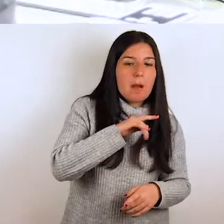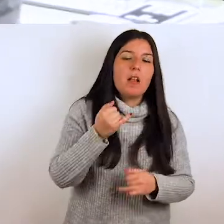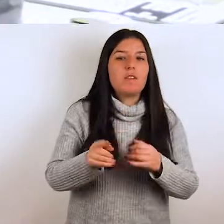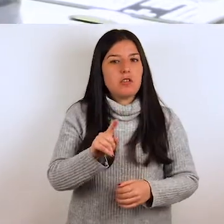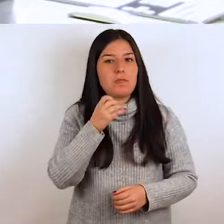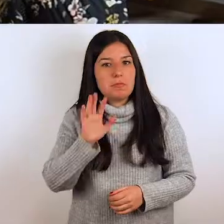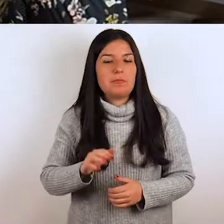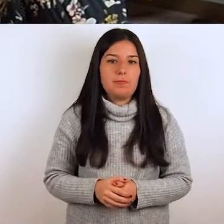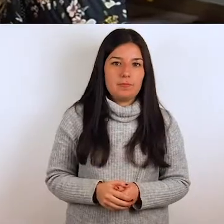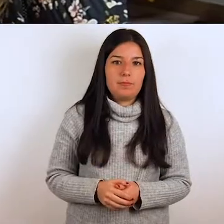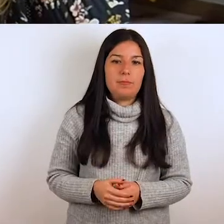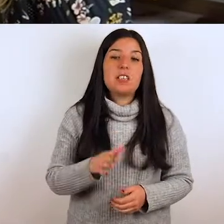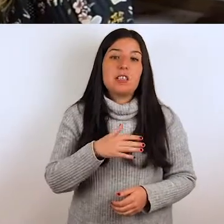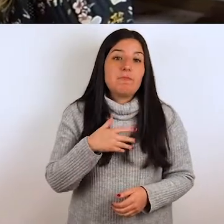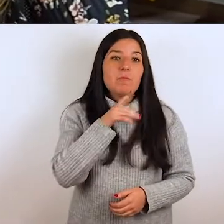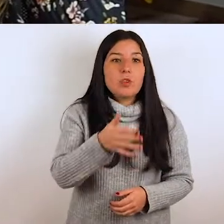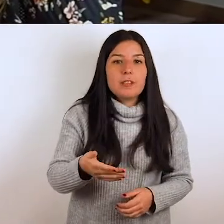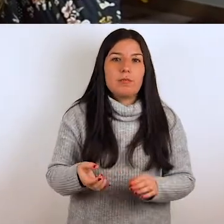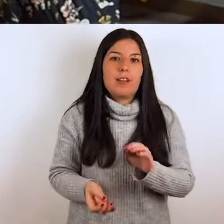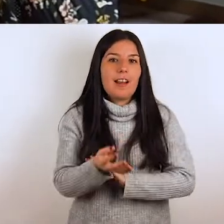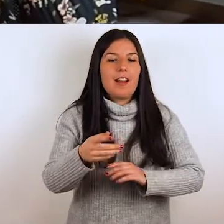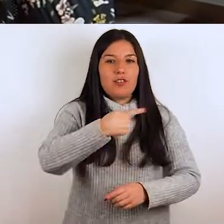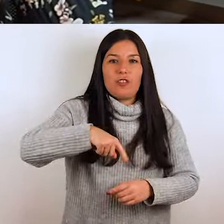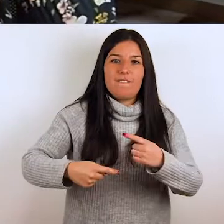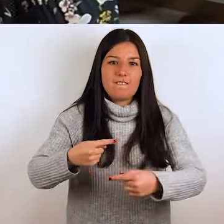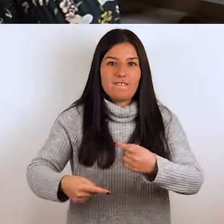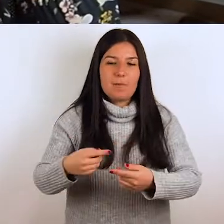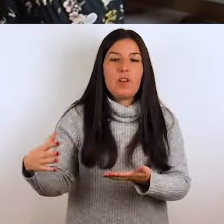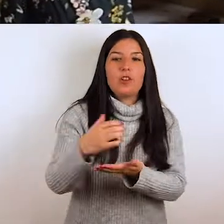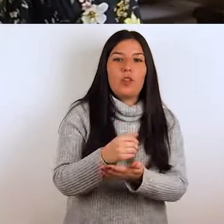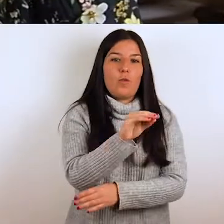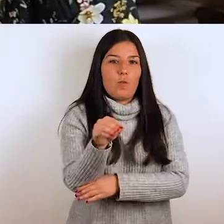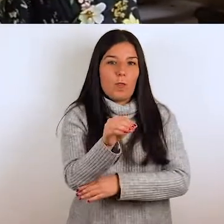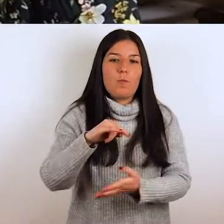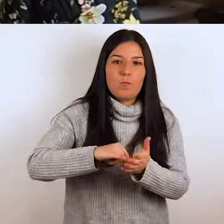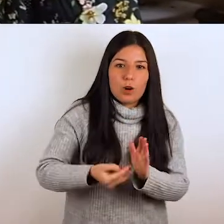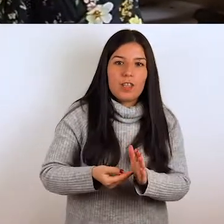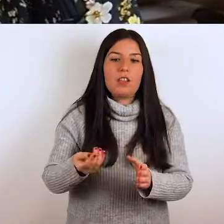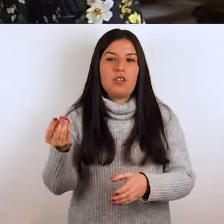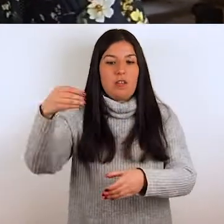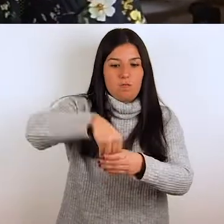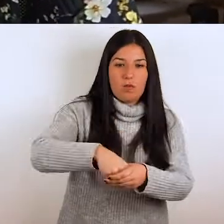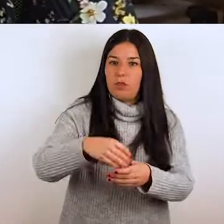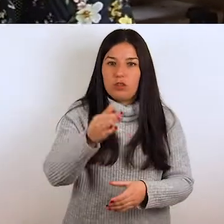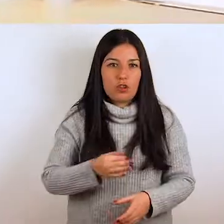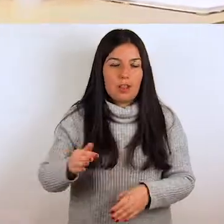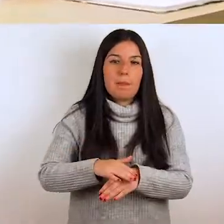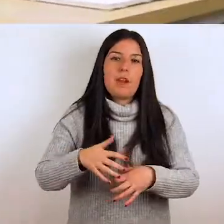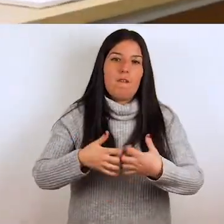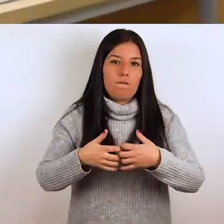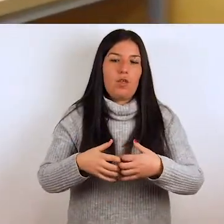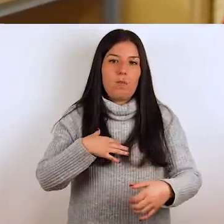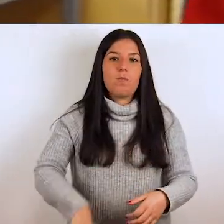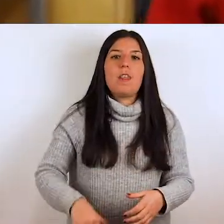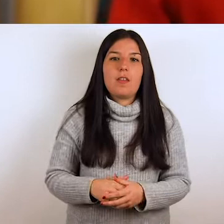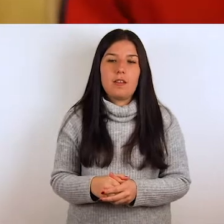pero salió muy bien. Quizás es por eso por lo que se empezó a crear esta familia. Claro, porque todos cuidamos el proyecto y nos involucramos plenamente para que